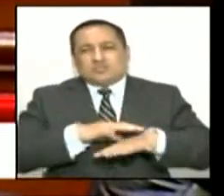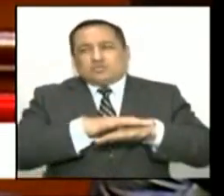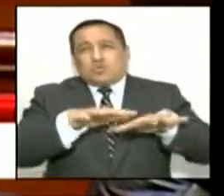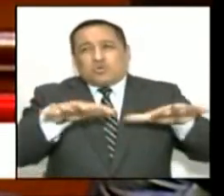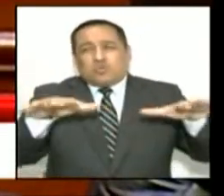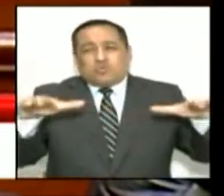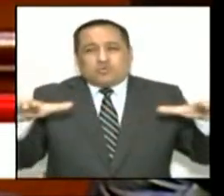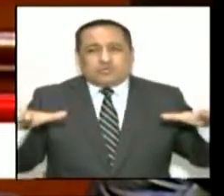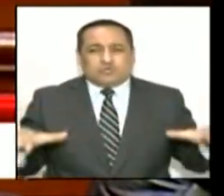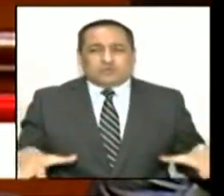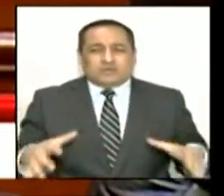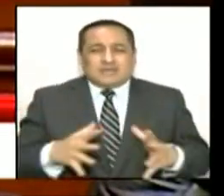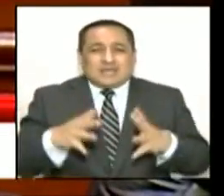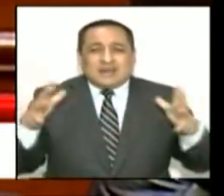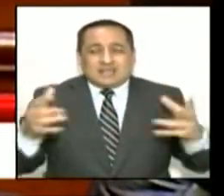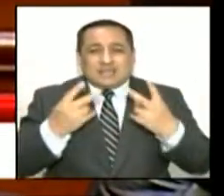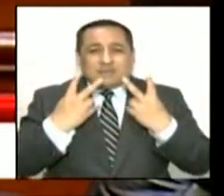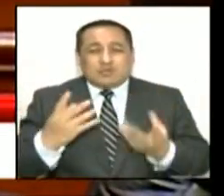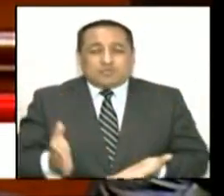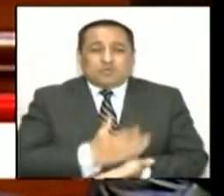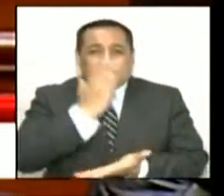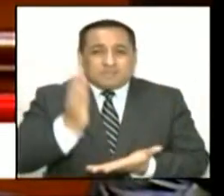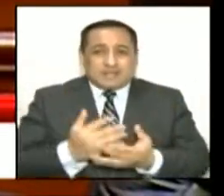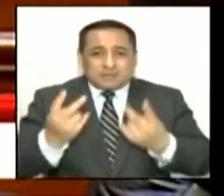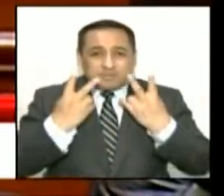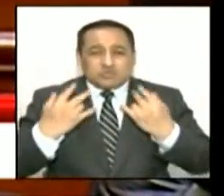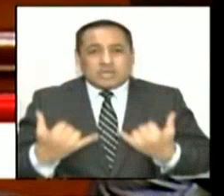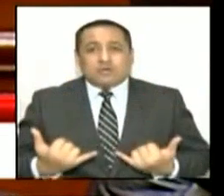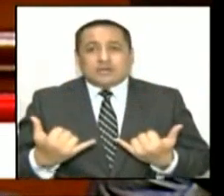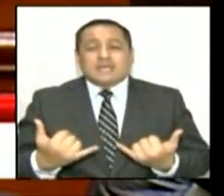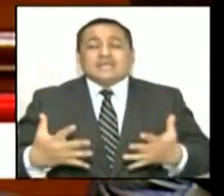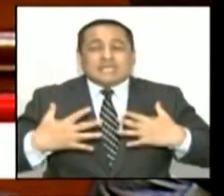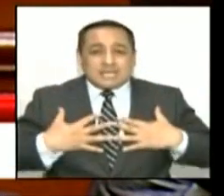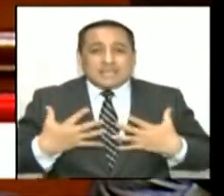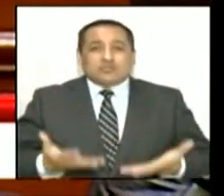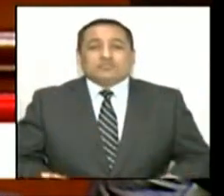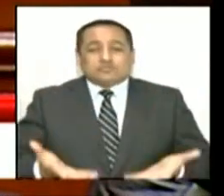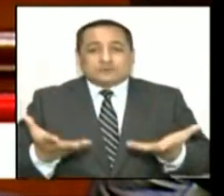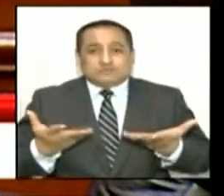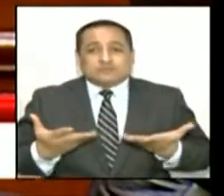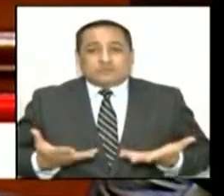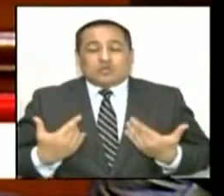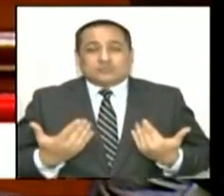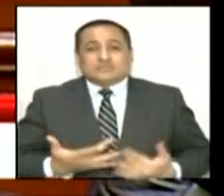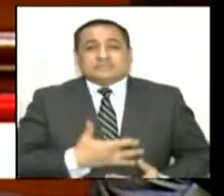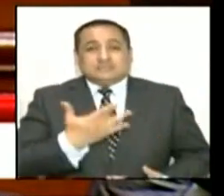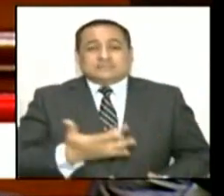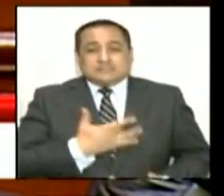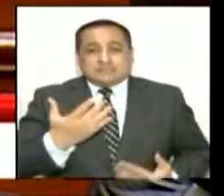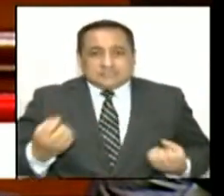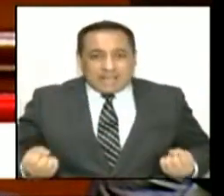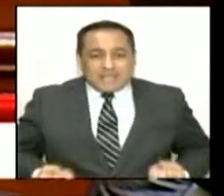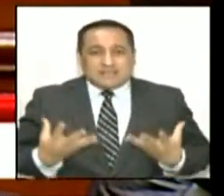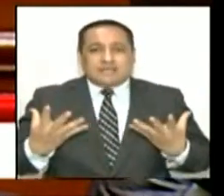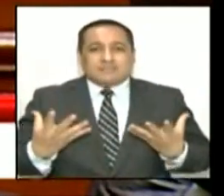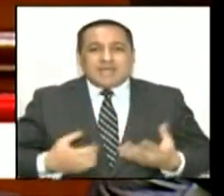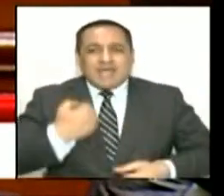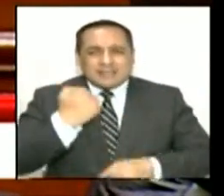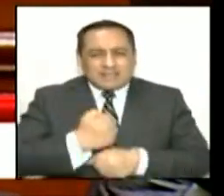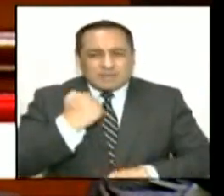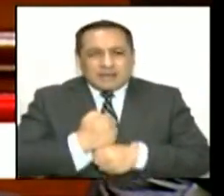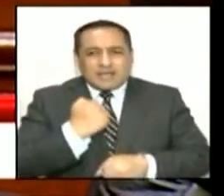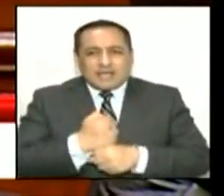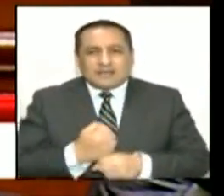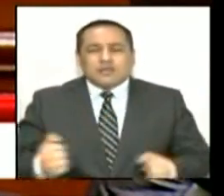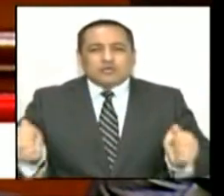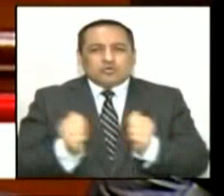enormidad de la situación que estamos viviendo y que nos motive a trabajar de una